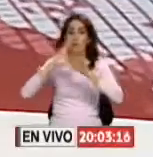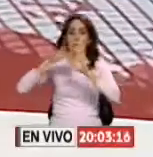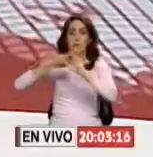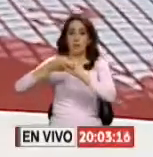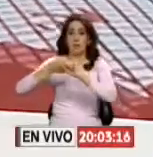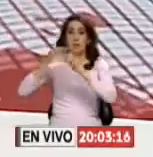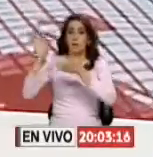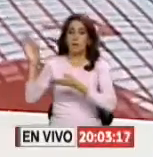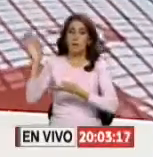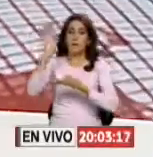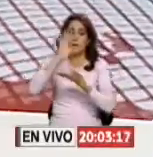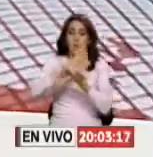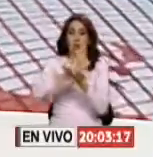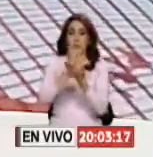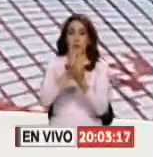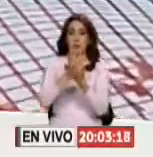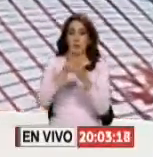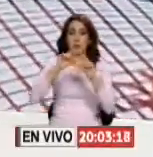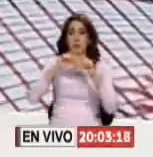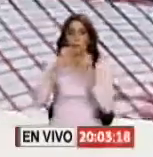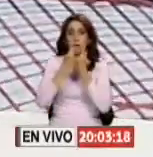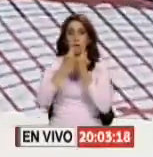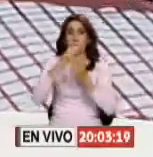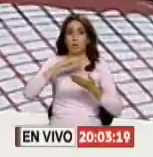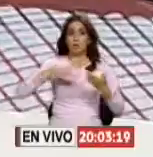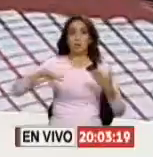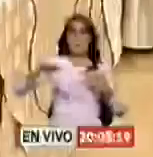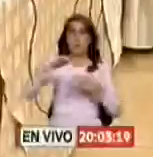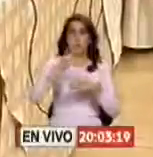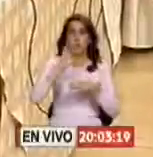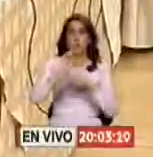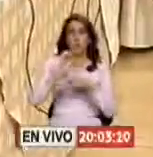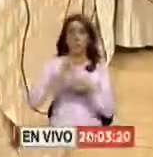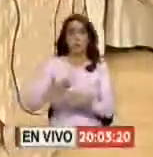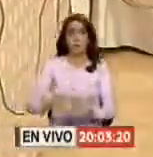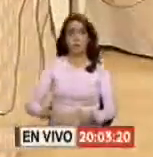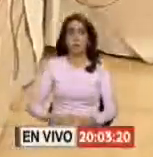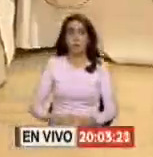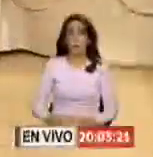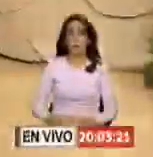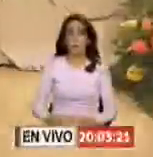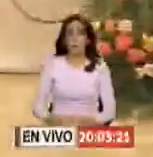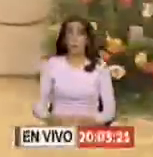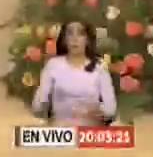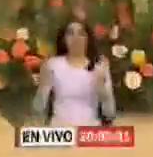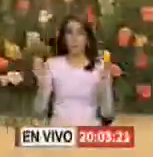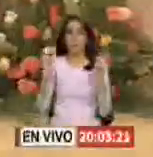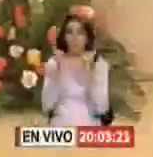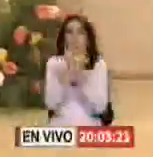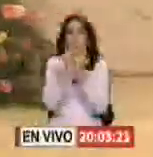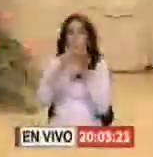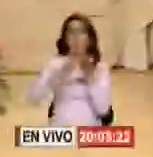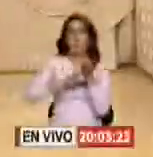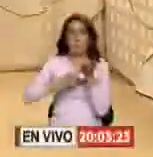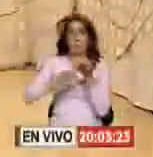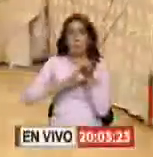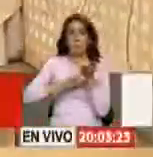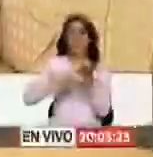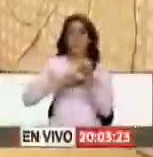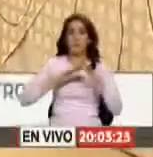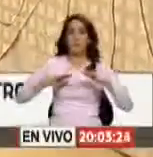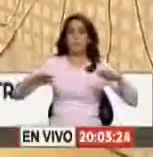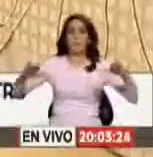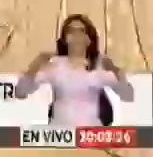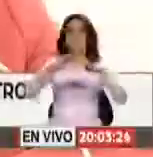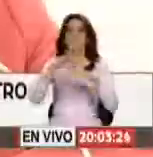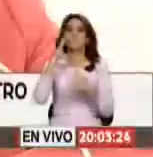legisladores de más de 30 parlamentos de la región. Este encuentro regional de parlamentarios será el espacio para debatir desde